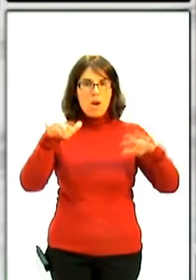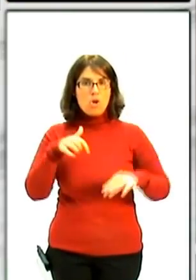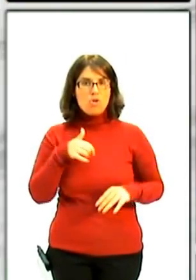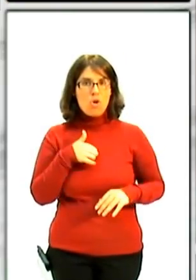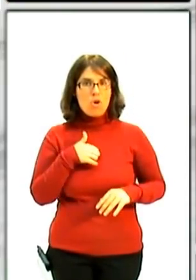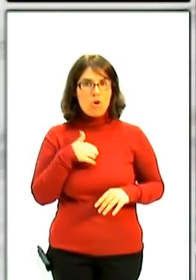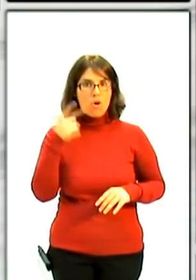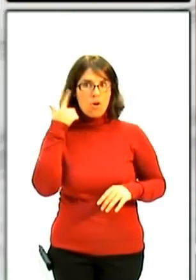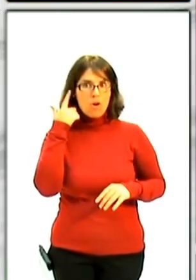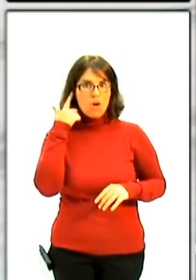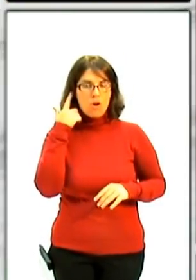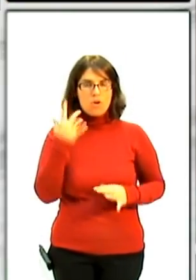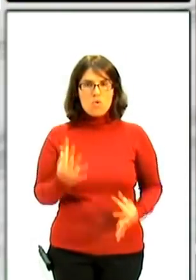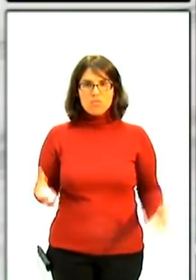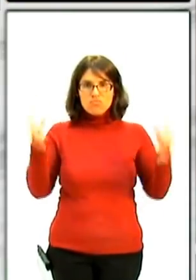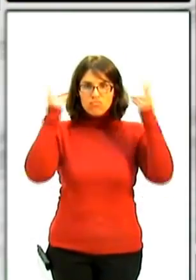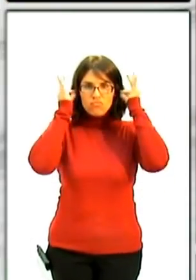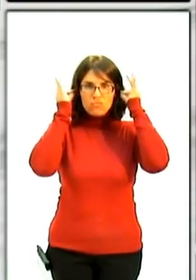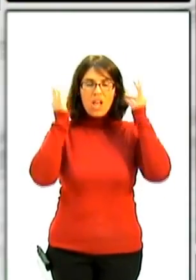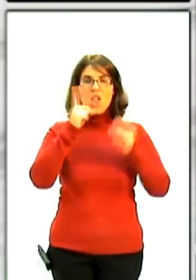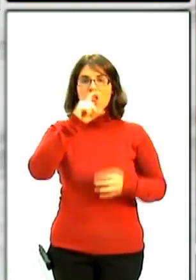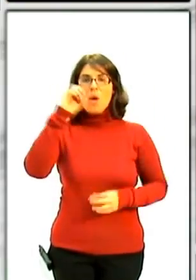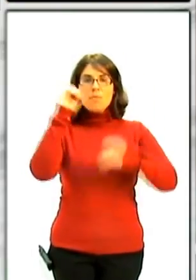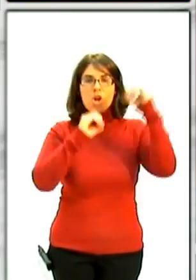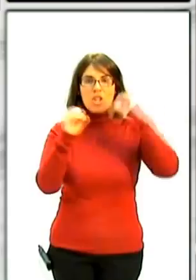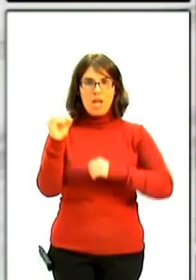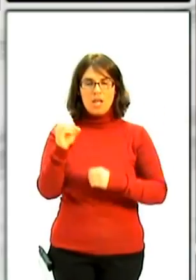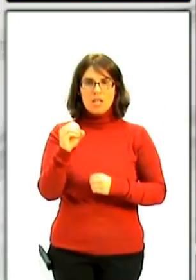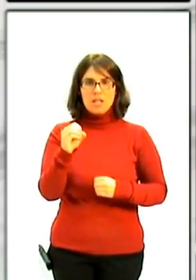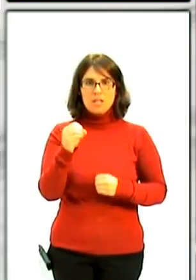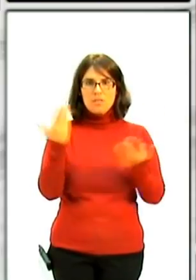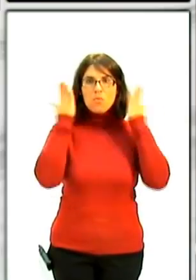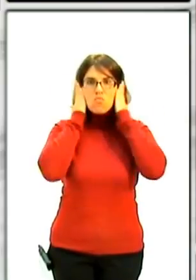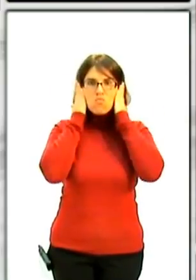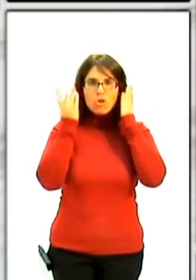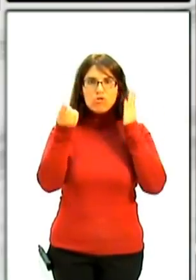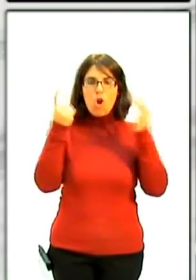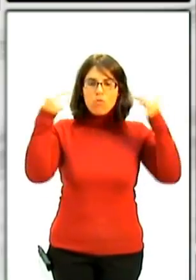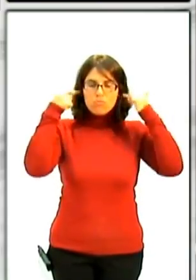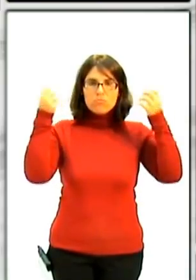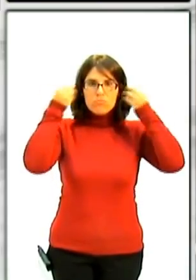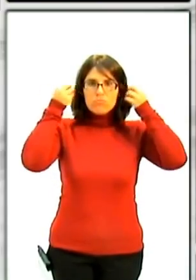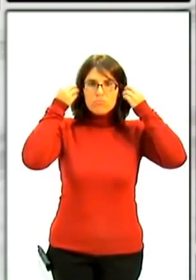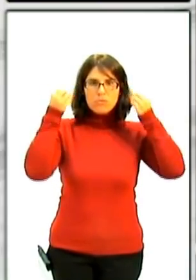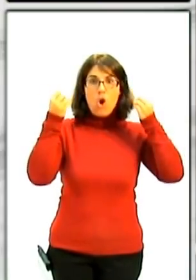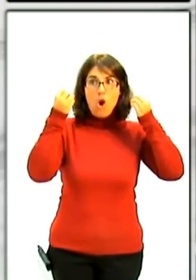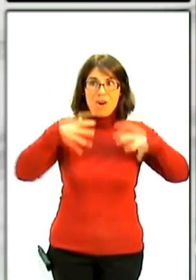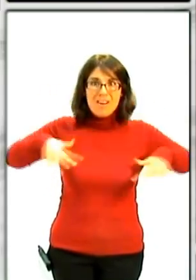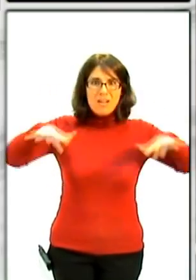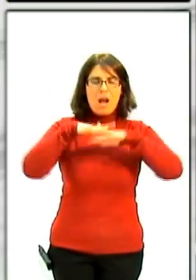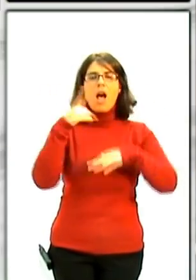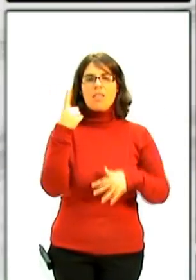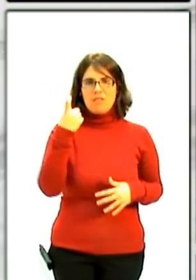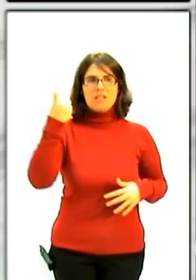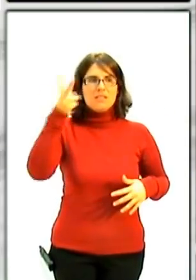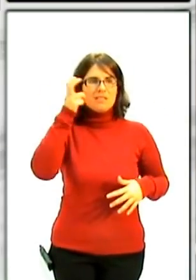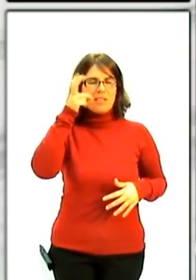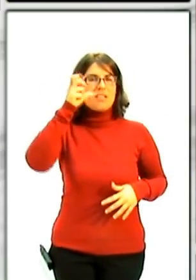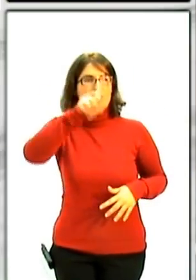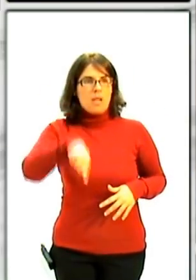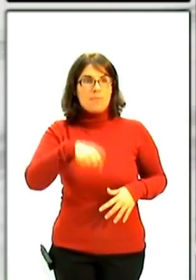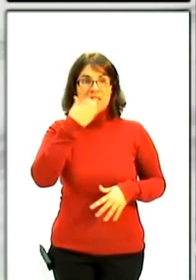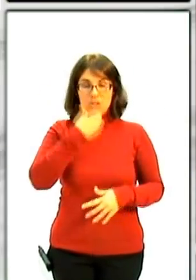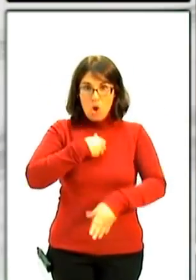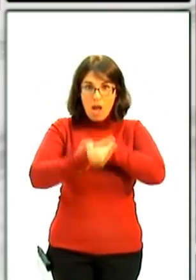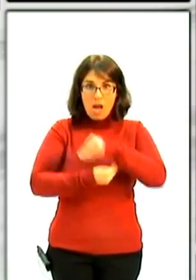el oído al 100%, porque el oído es un sentido muy importante de conocimiento del entorno. Si lo